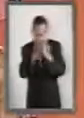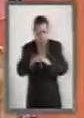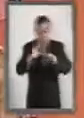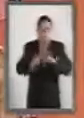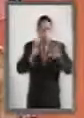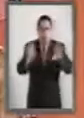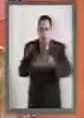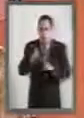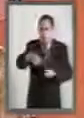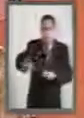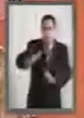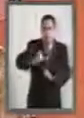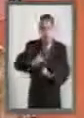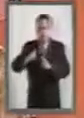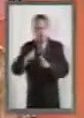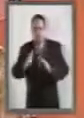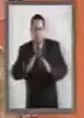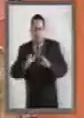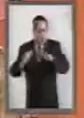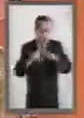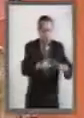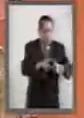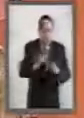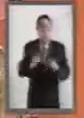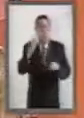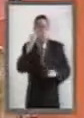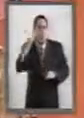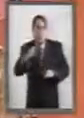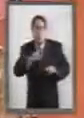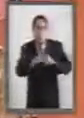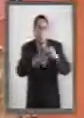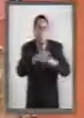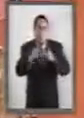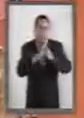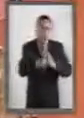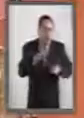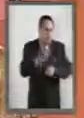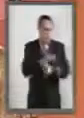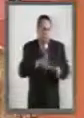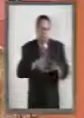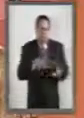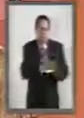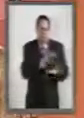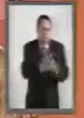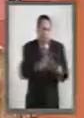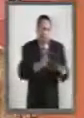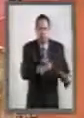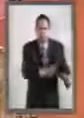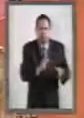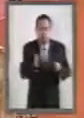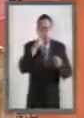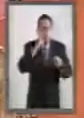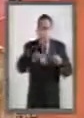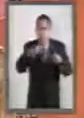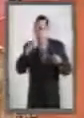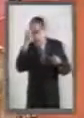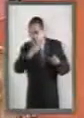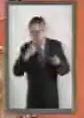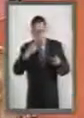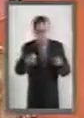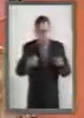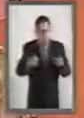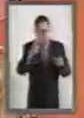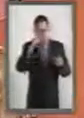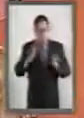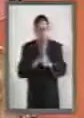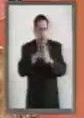de las Fuerzas Armadas, establecer la temporalidad, las metas y los indicadores de evaluación de esa intervención federal